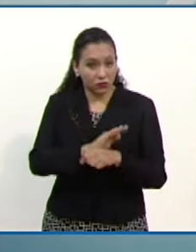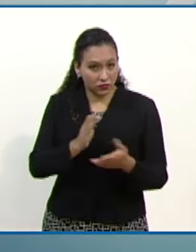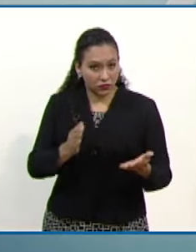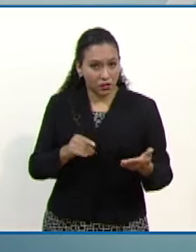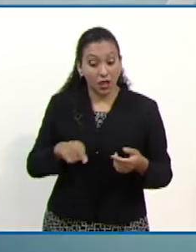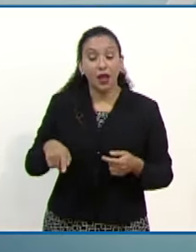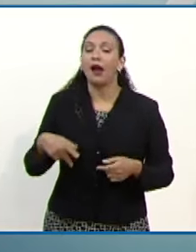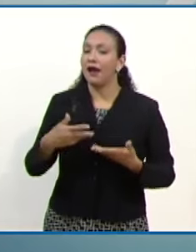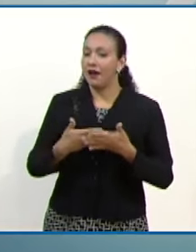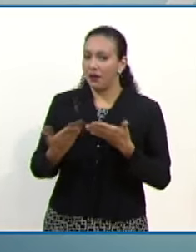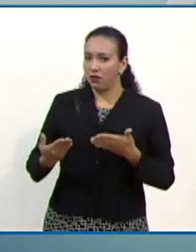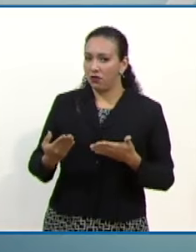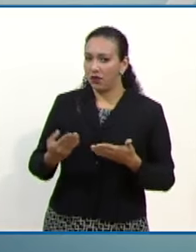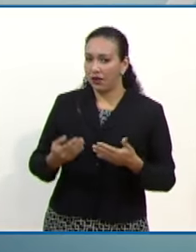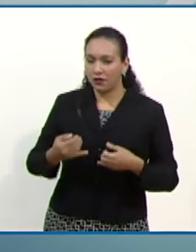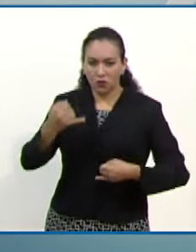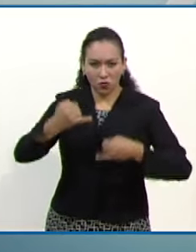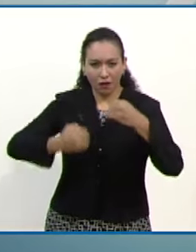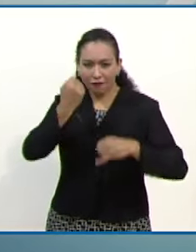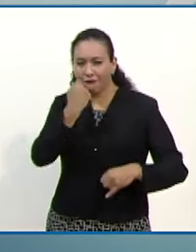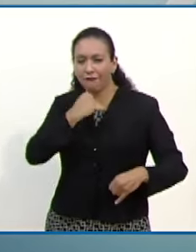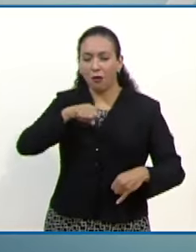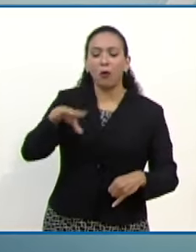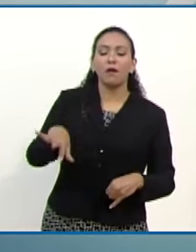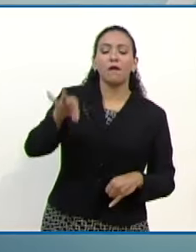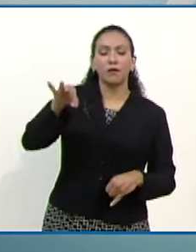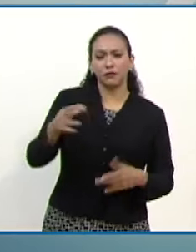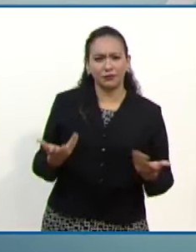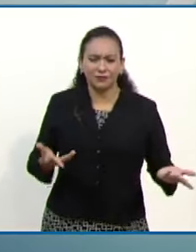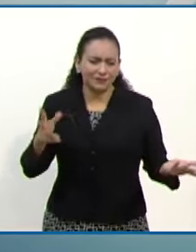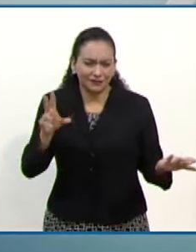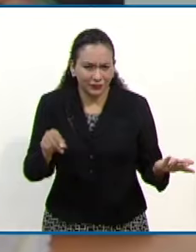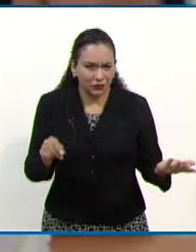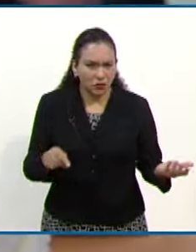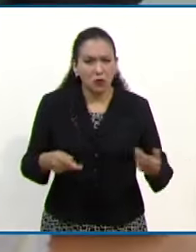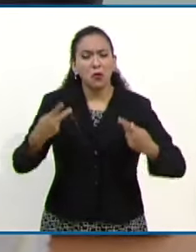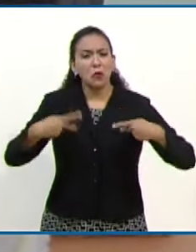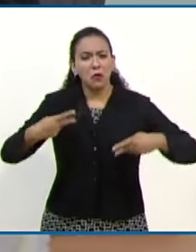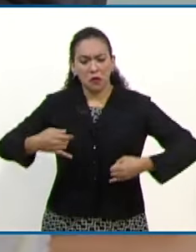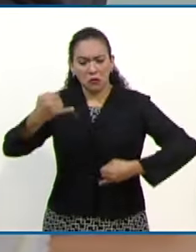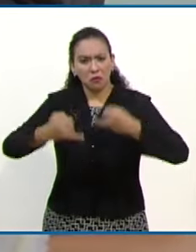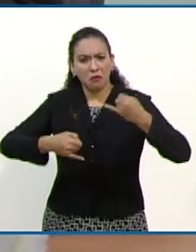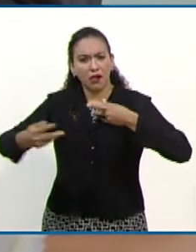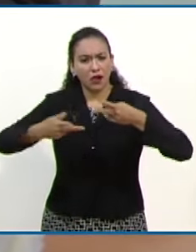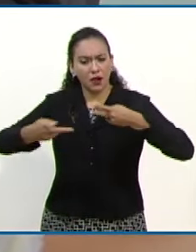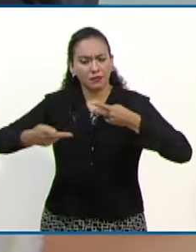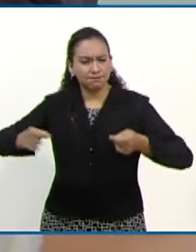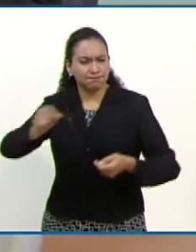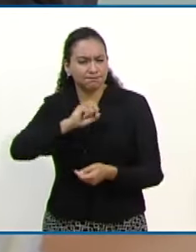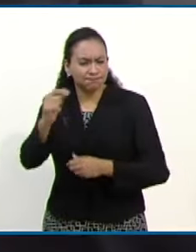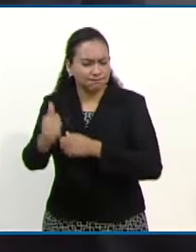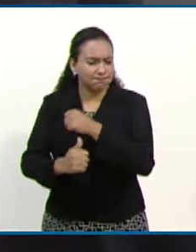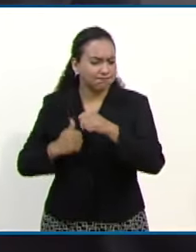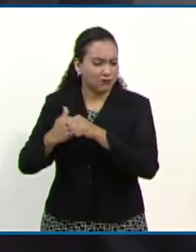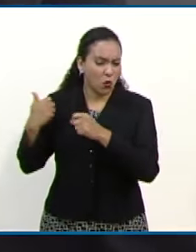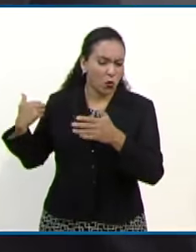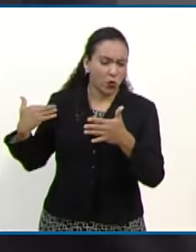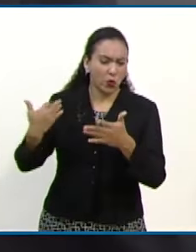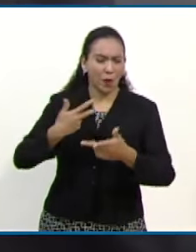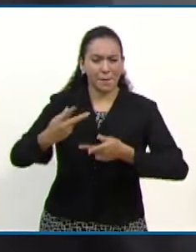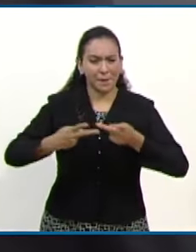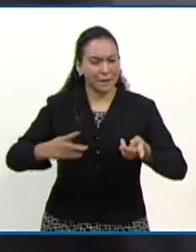sus sentencias, aseguró el juez de distrito Víctor Hugo Zamora Elizondo. Señaló que los jueces no pueden ser